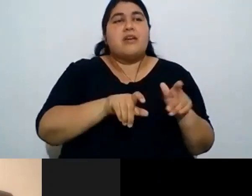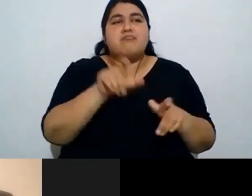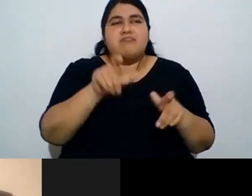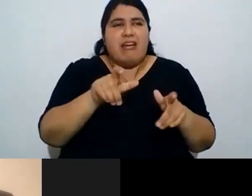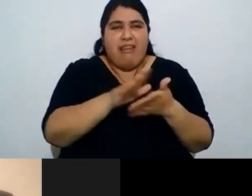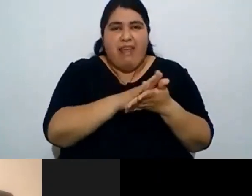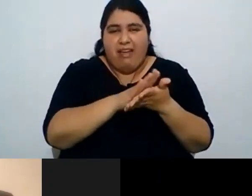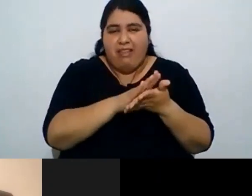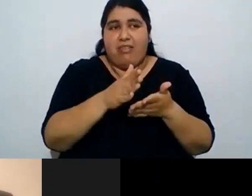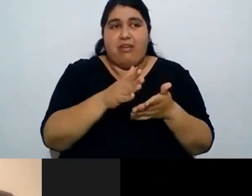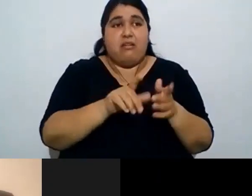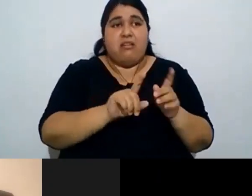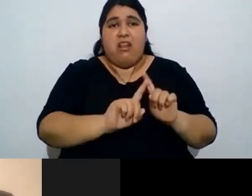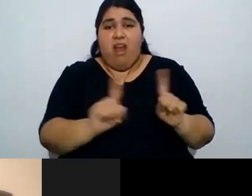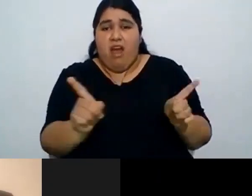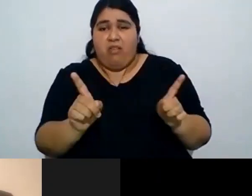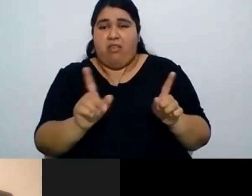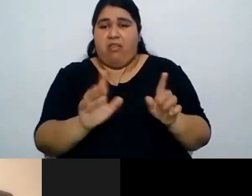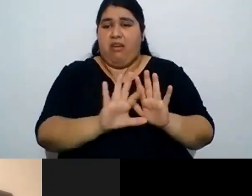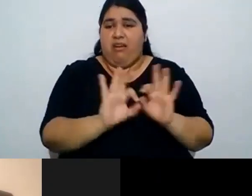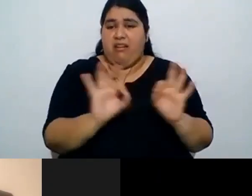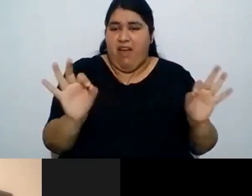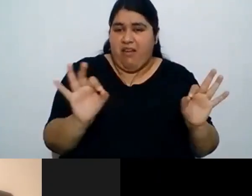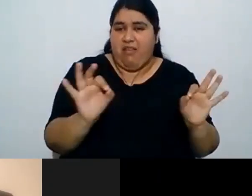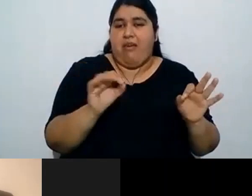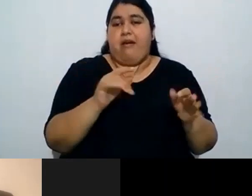los ningunos, los ninguneados,